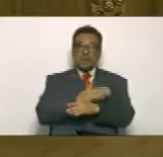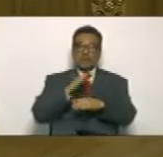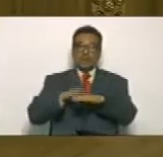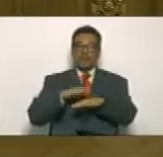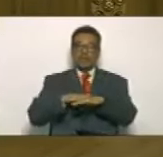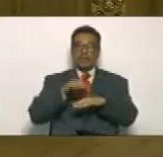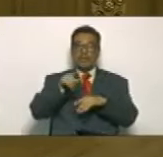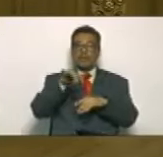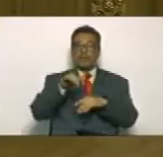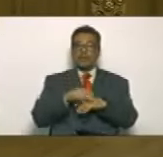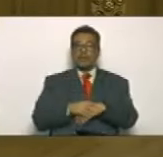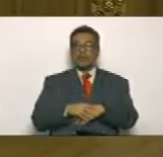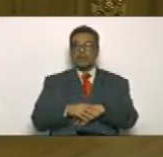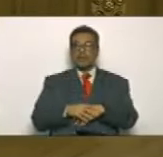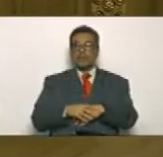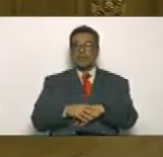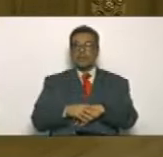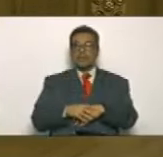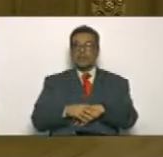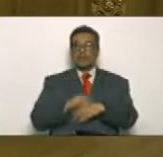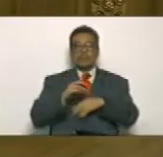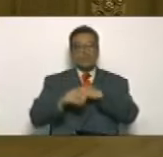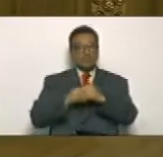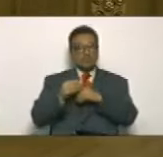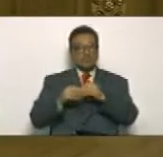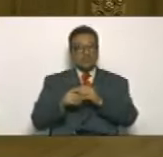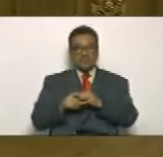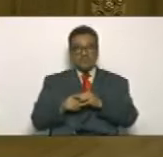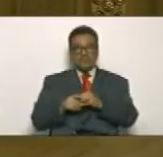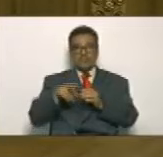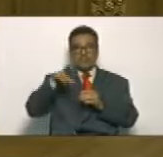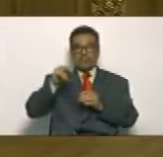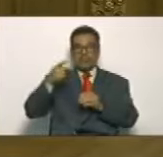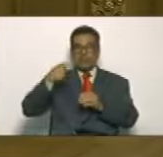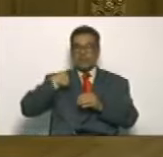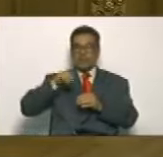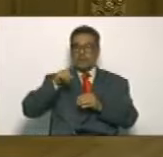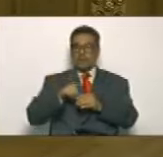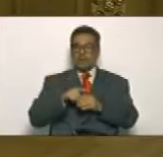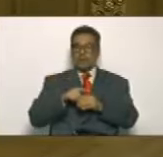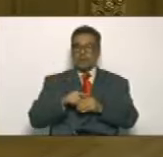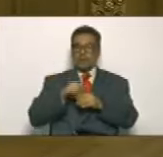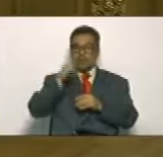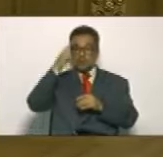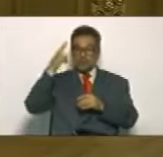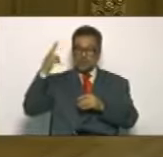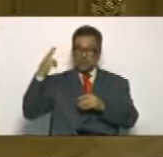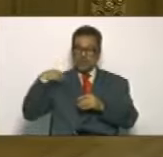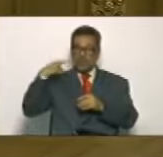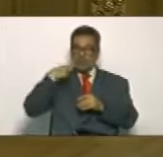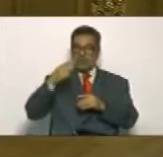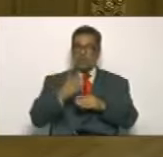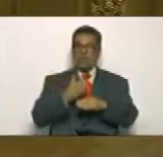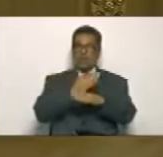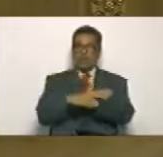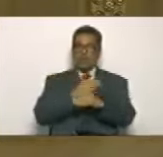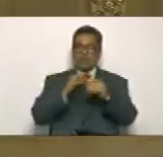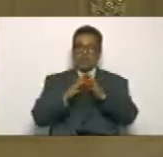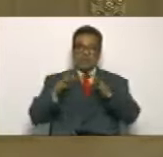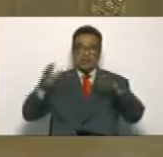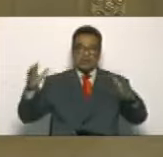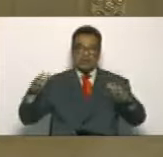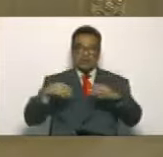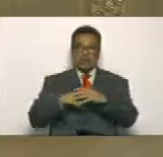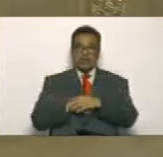ocurrido. Por eso no debemos dejar de honrar ante todo la